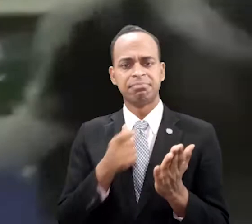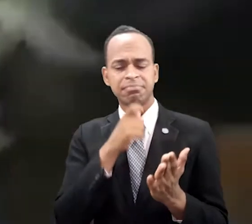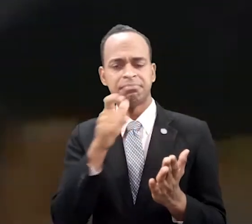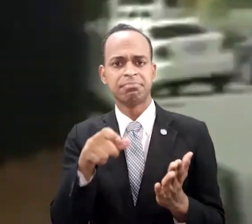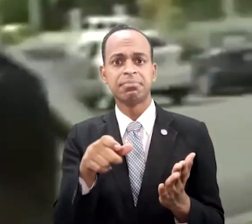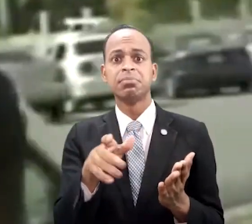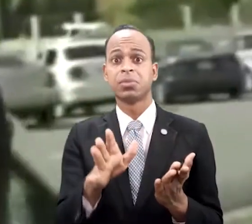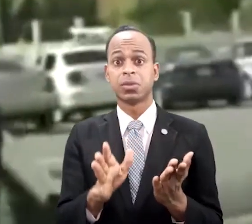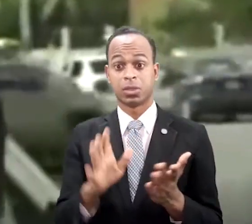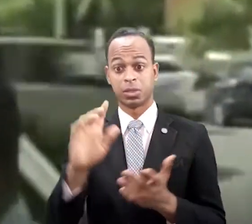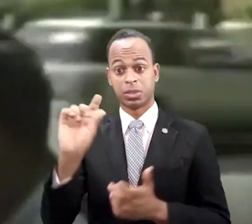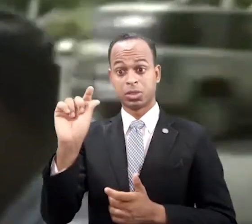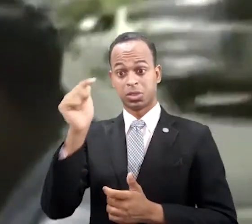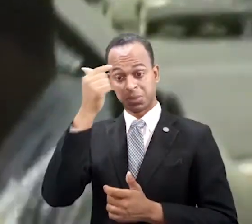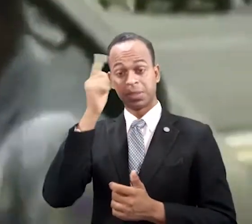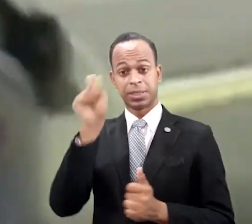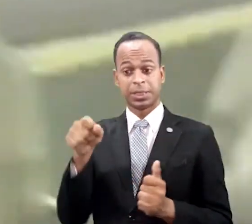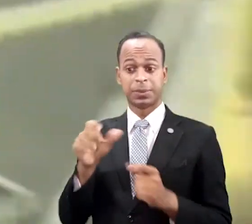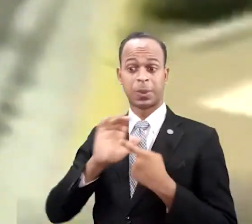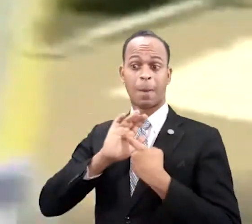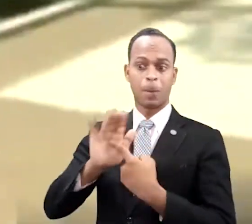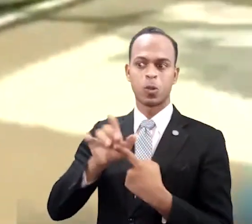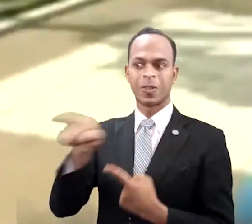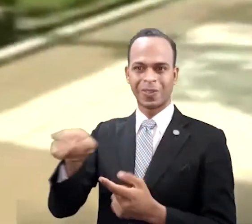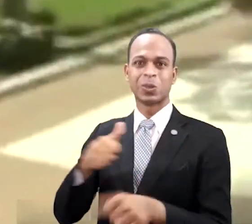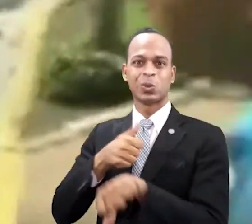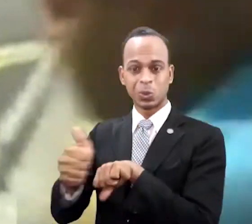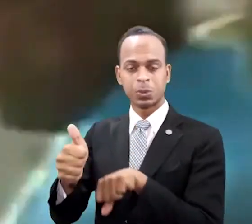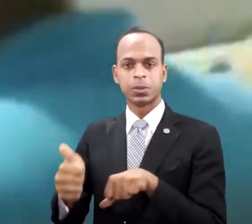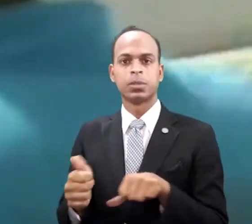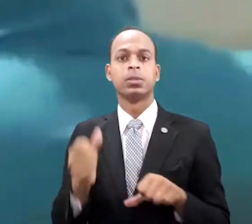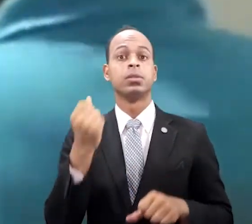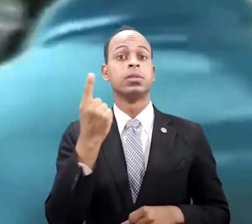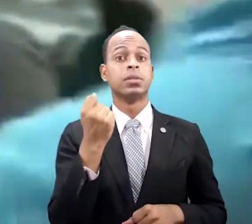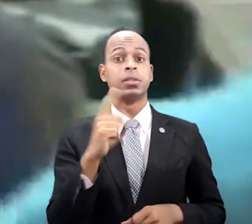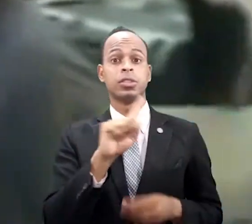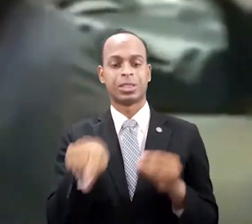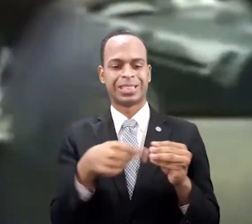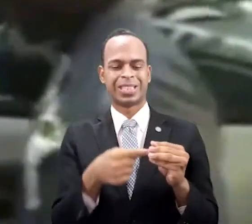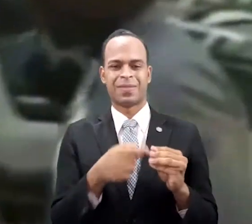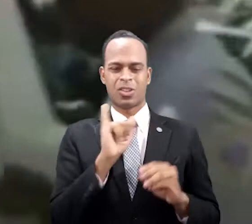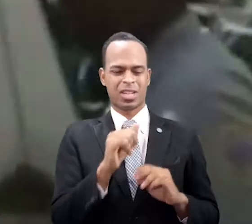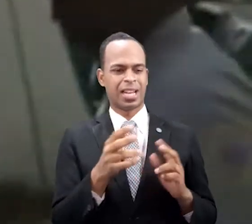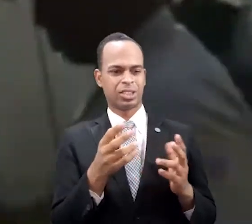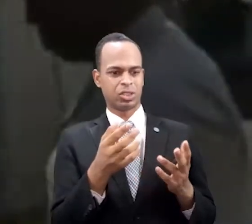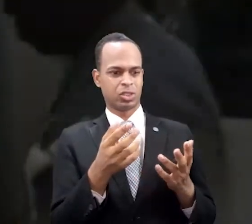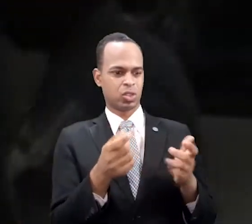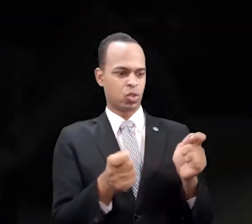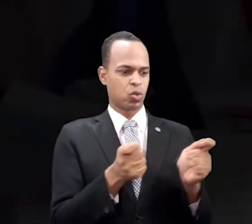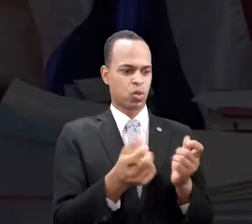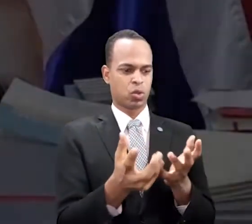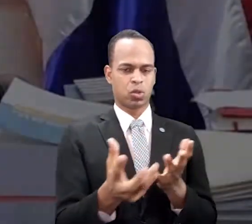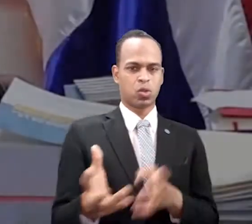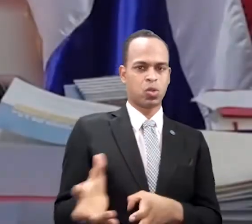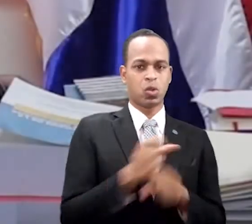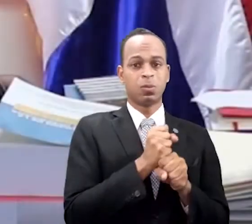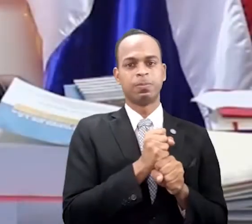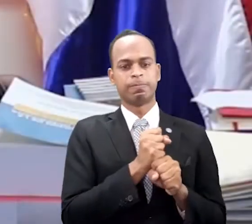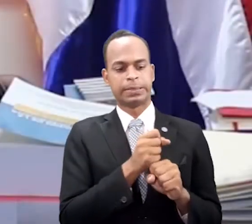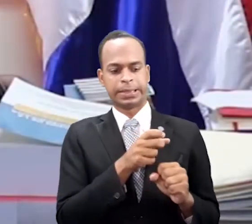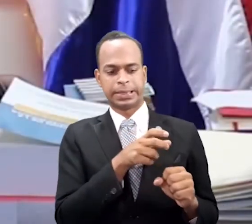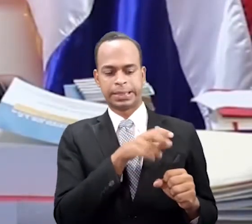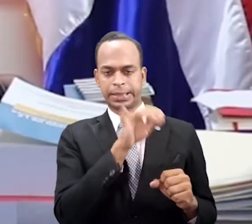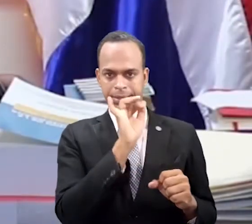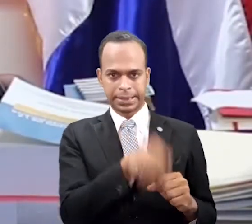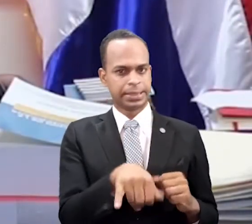sino que el Estado es quien tiene que probarla. Pero en el caso de la extinción de dominio, se puede,